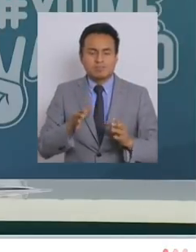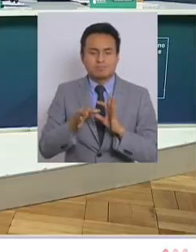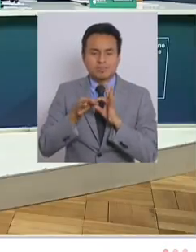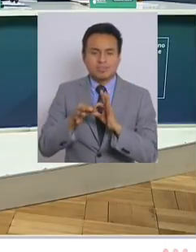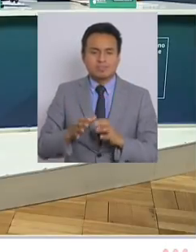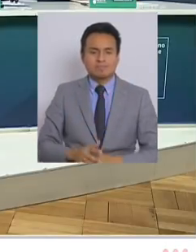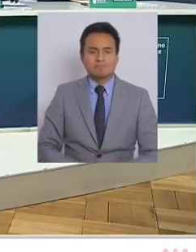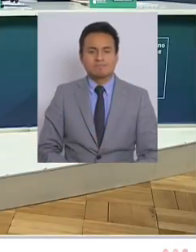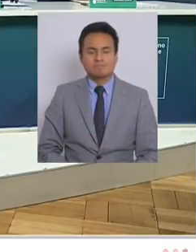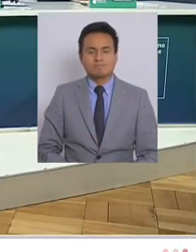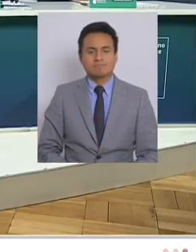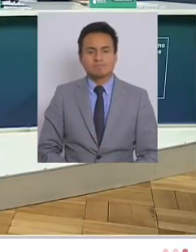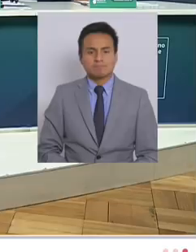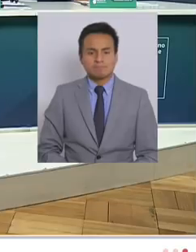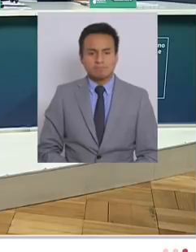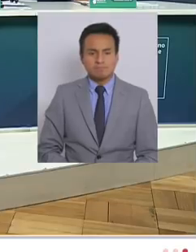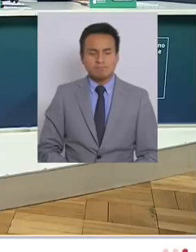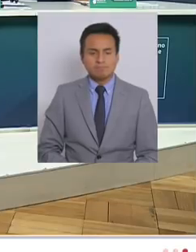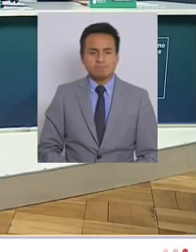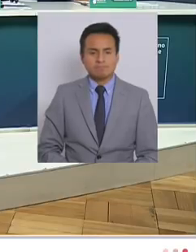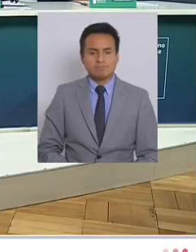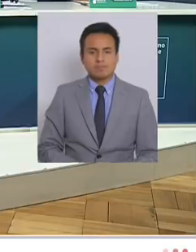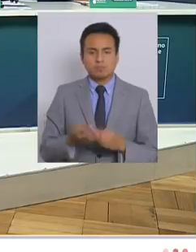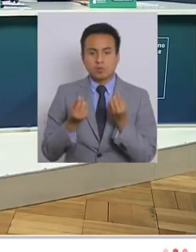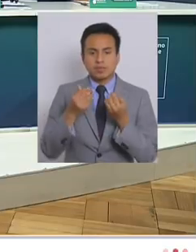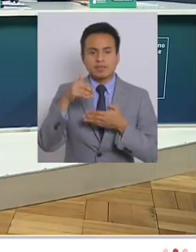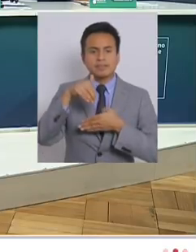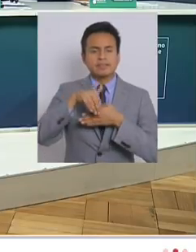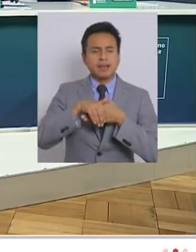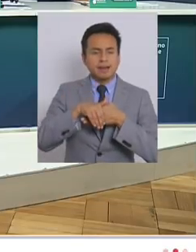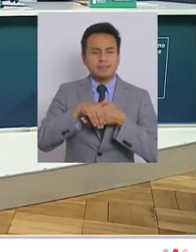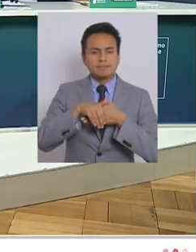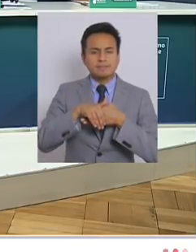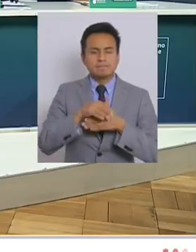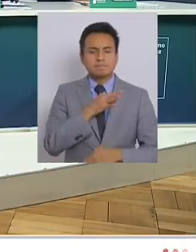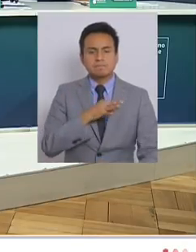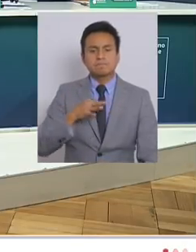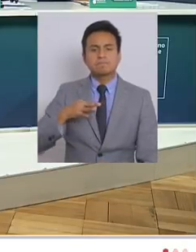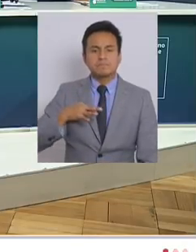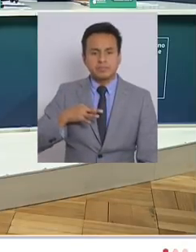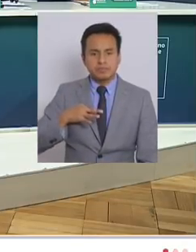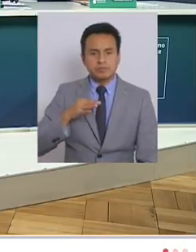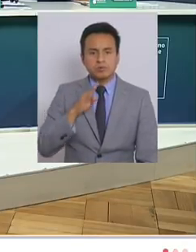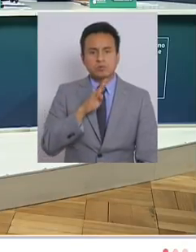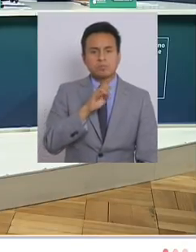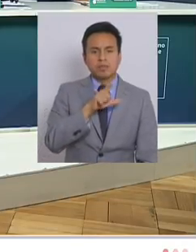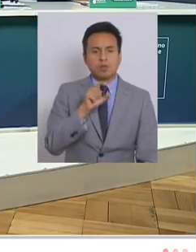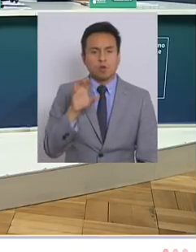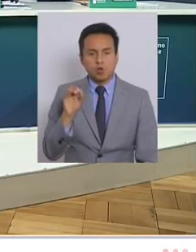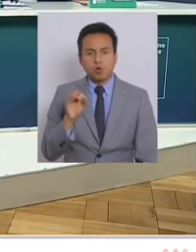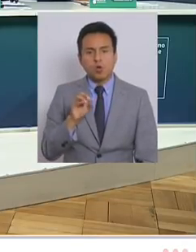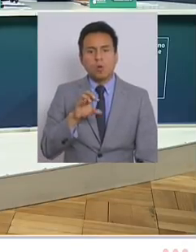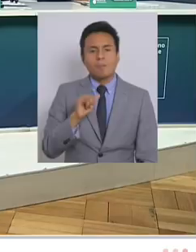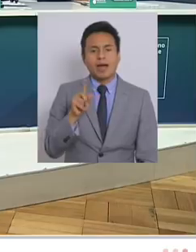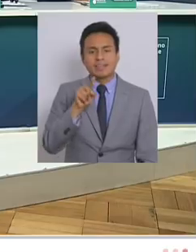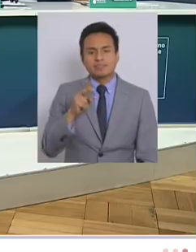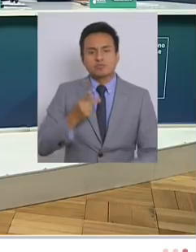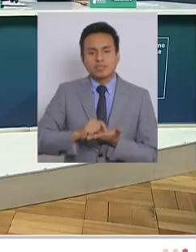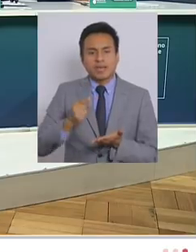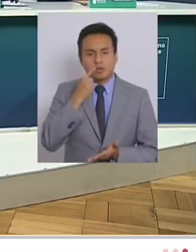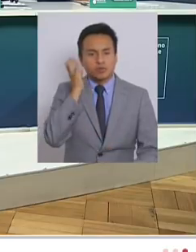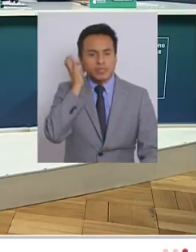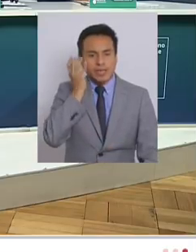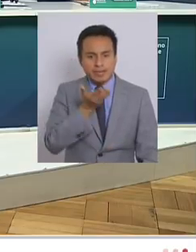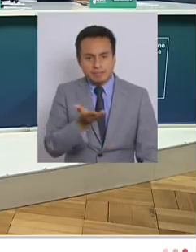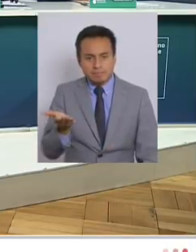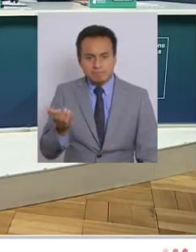gracias buenas tardes ministro del óleo países secretarios sus secretarias